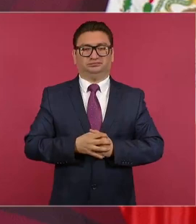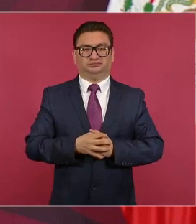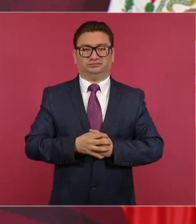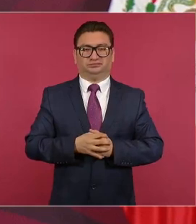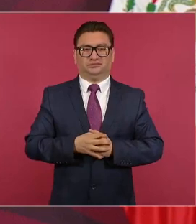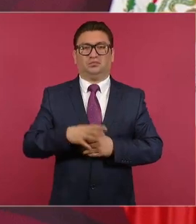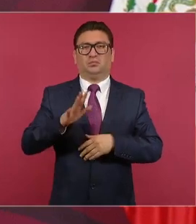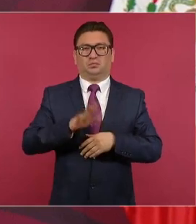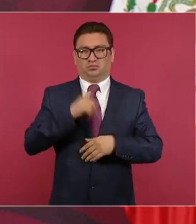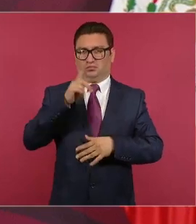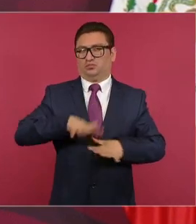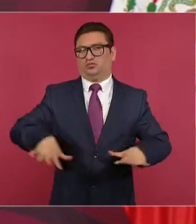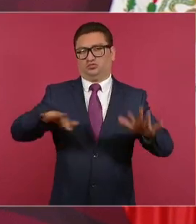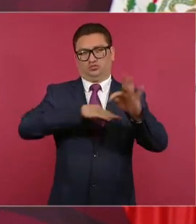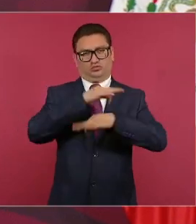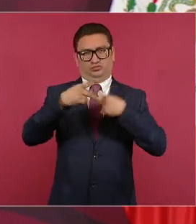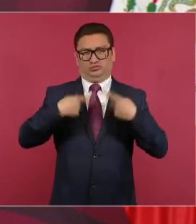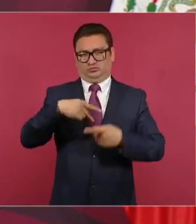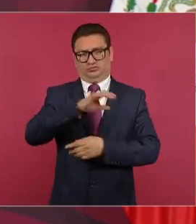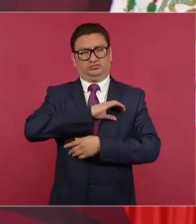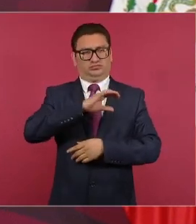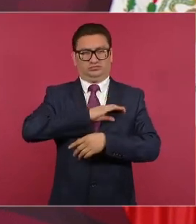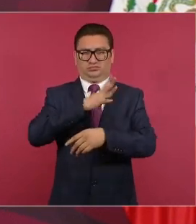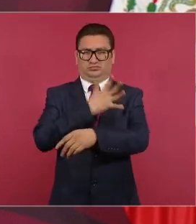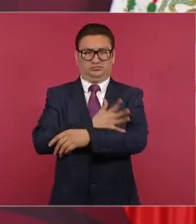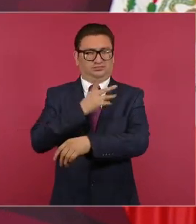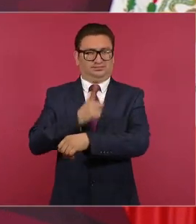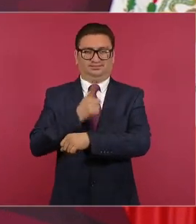porque yo los quiero mucho, sinceramente.